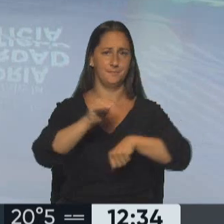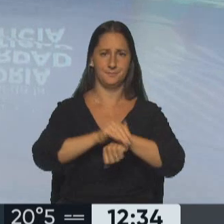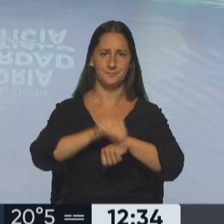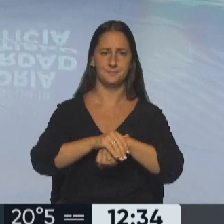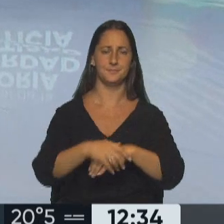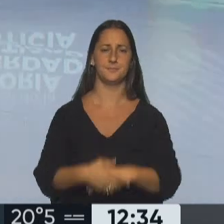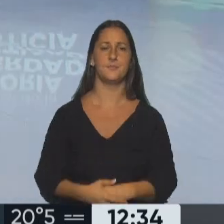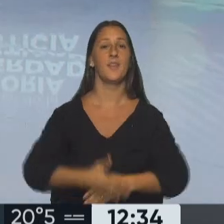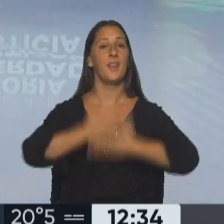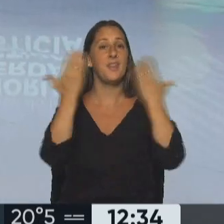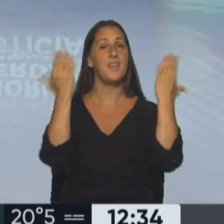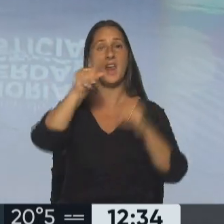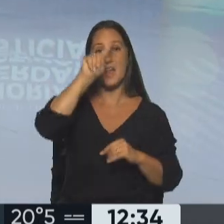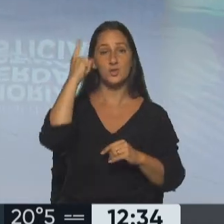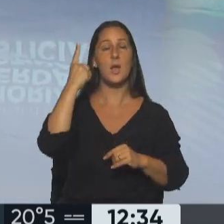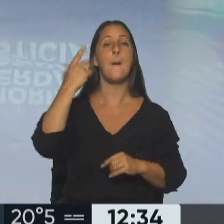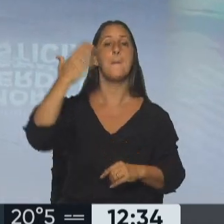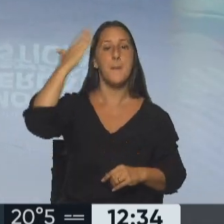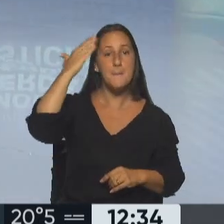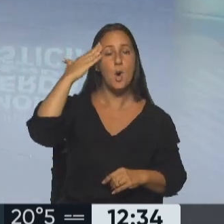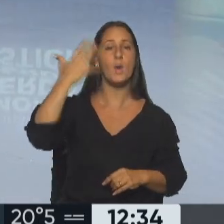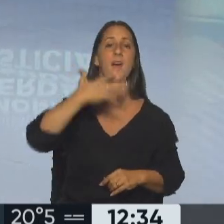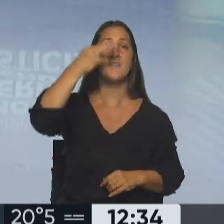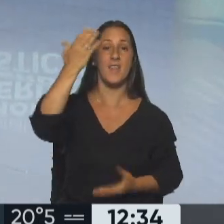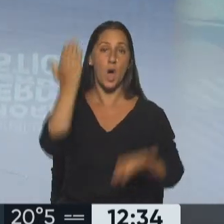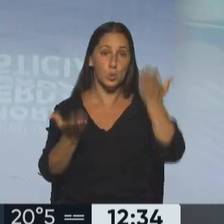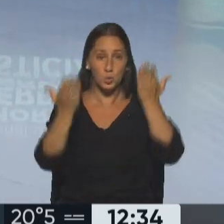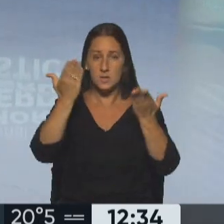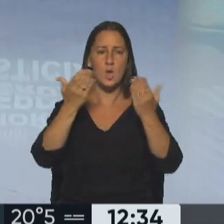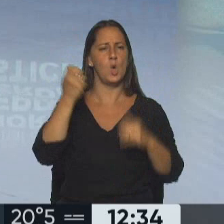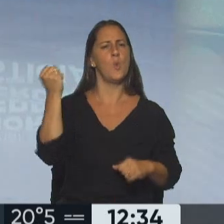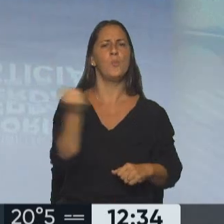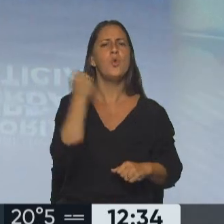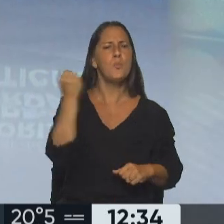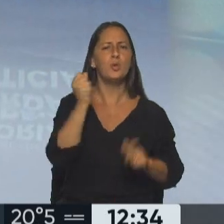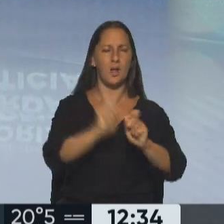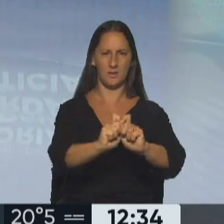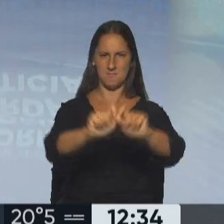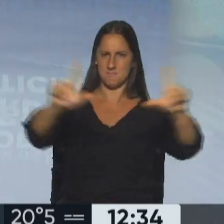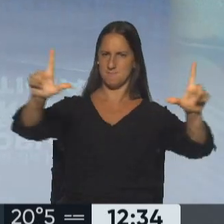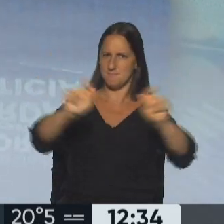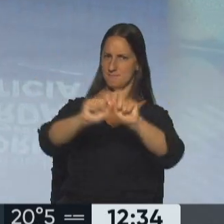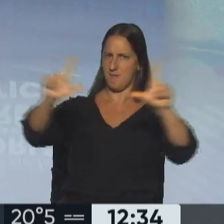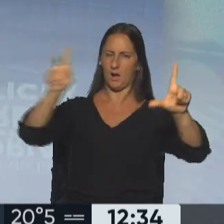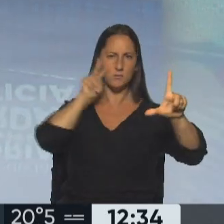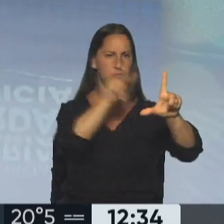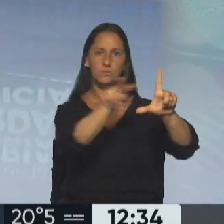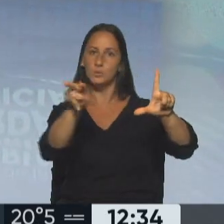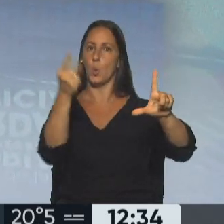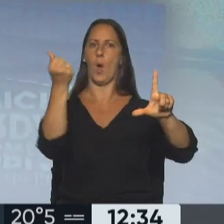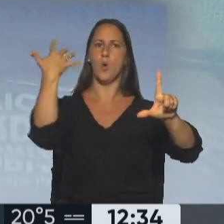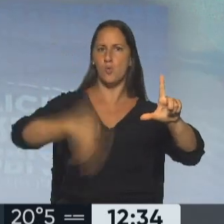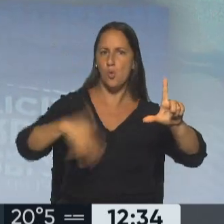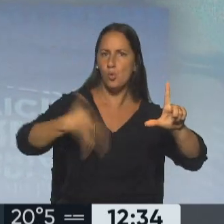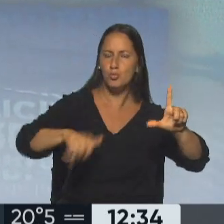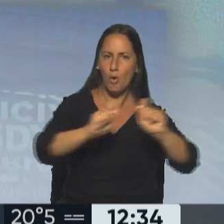Y en este Día Nacional de la Memoria por la Verdad y la Justicia, ¿cuánta importancia le damos a las imágenes, ¿no? A ese valor poderoso que tienen las